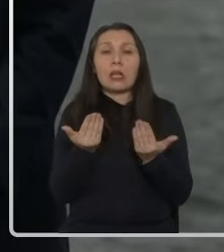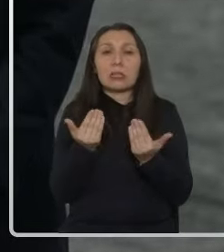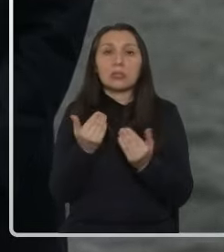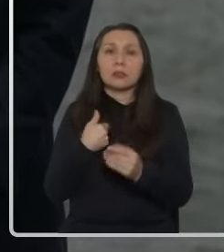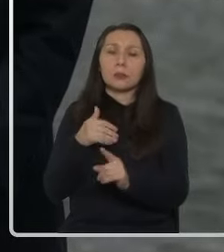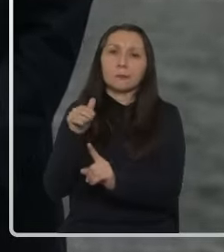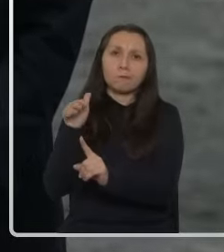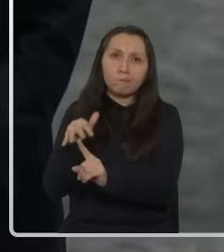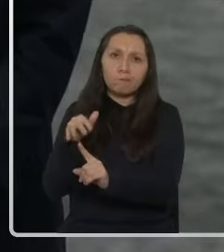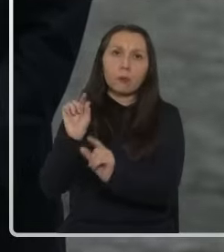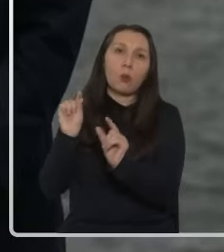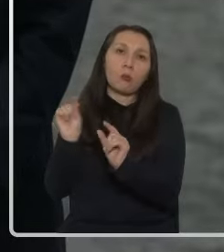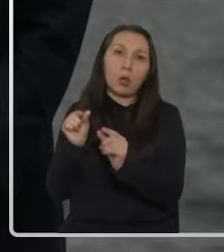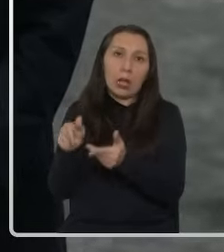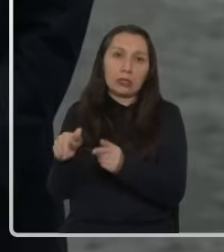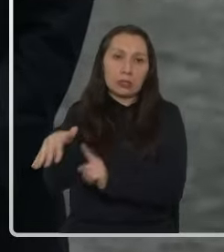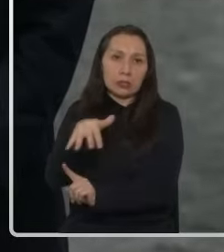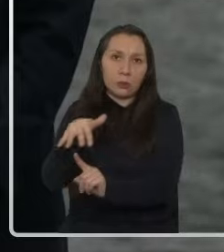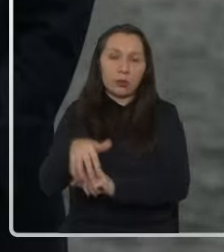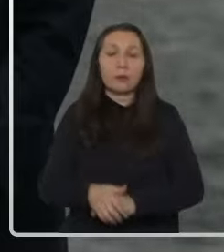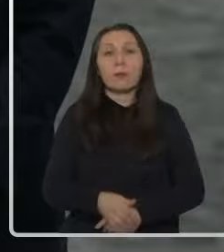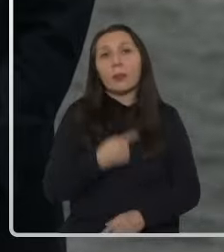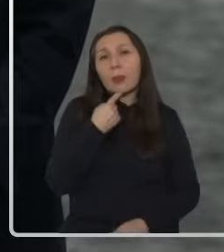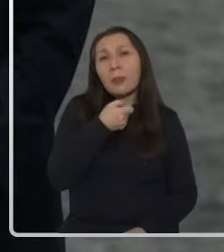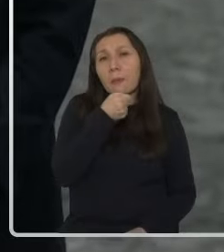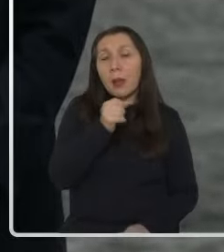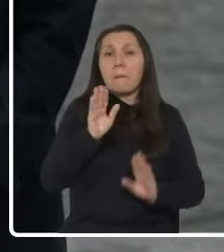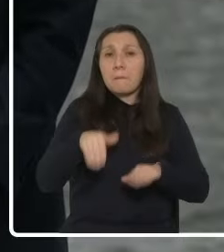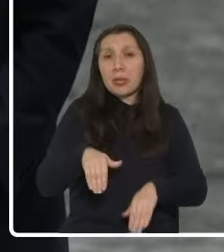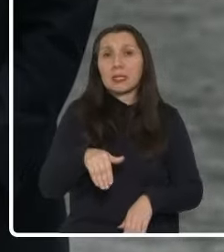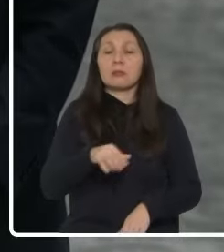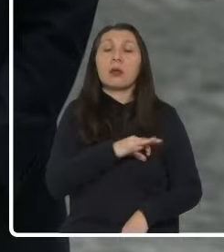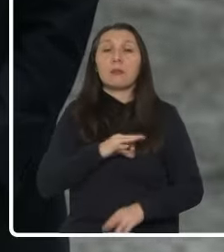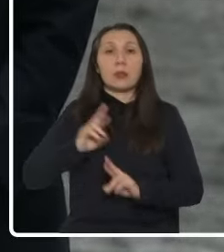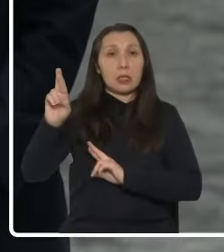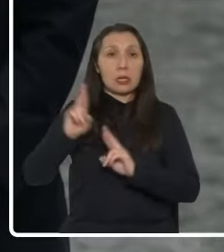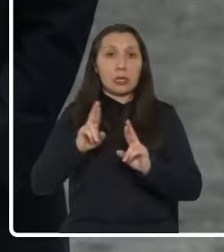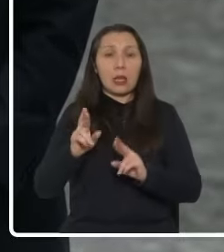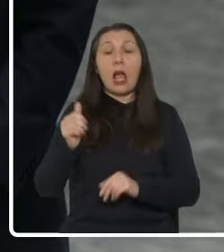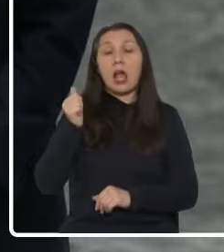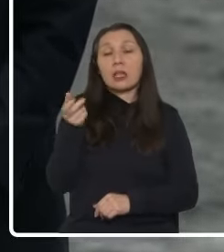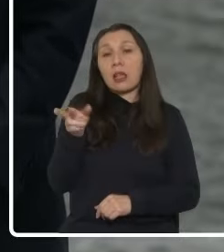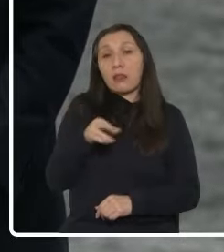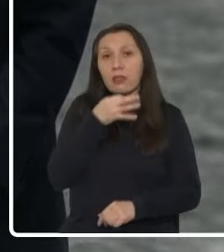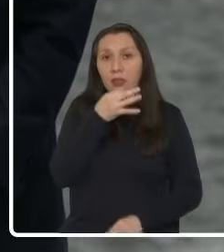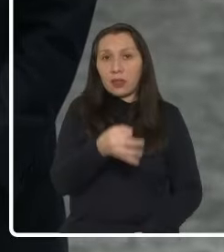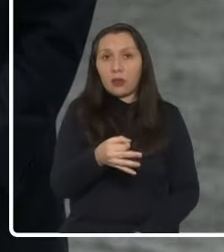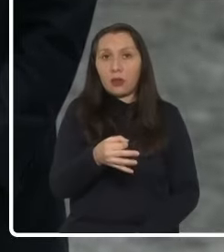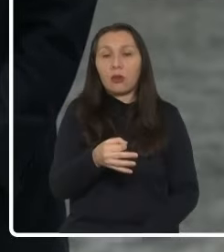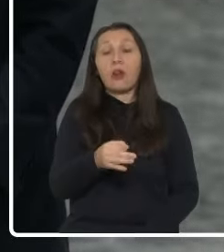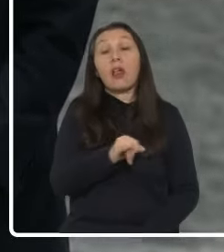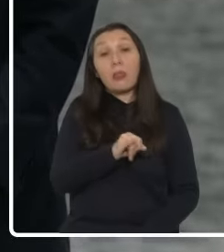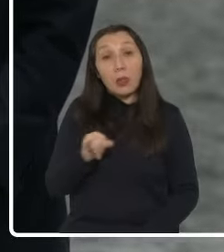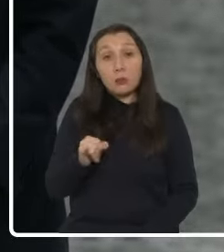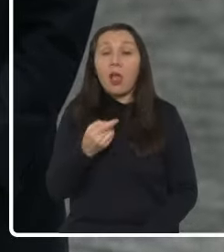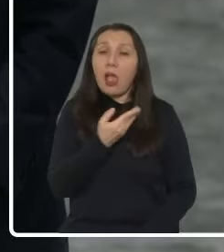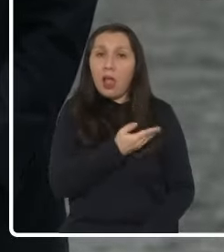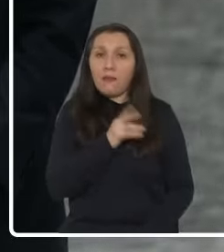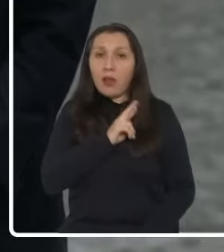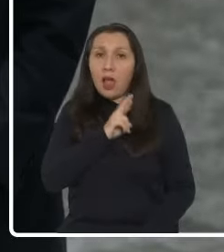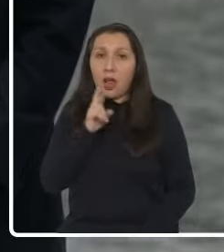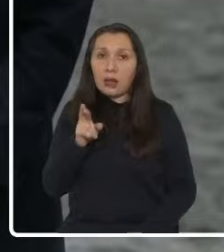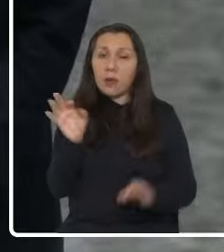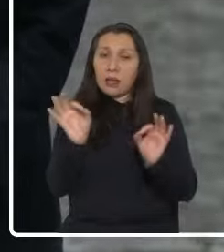llamada al orden que corresponde en un caso como este. Presidente, el propio canciller el día de ayer reafirmó... El canciller se referirá a esto y